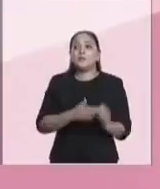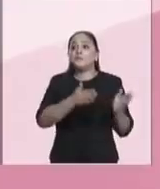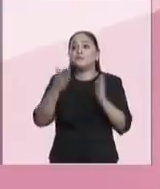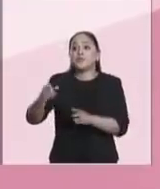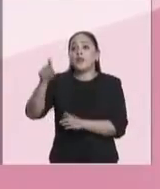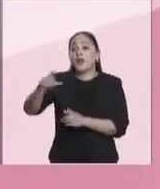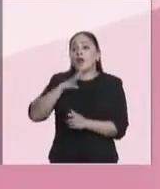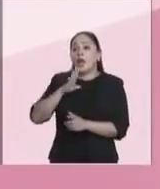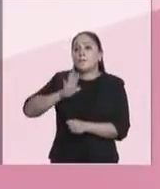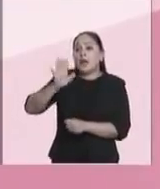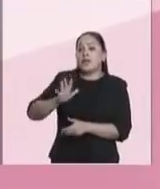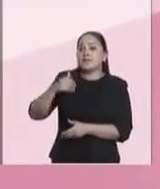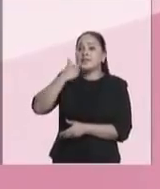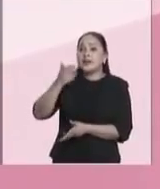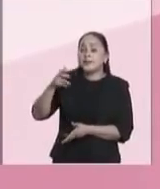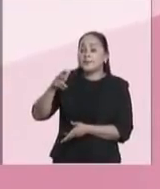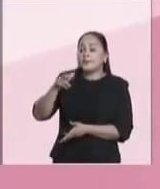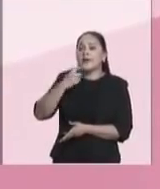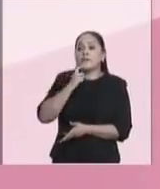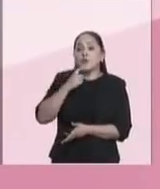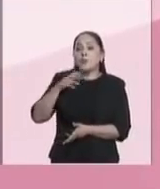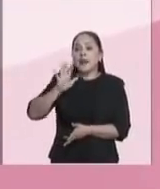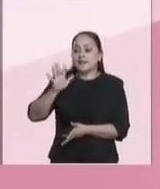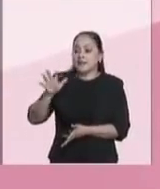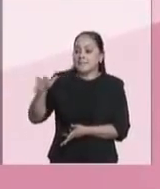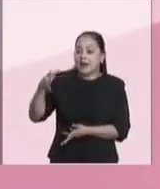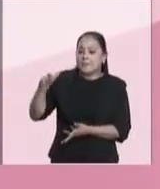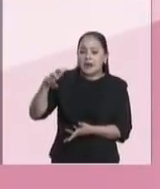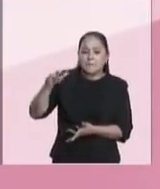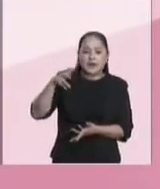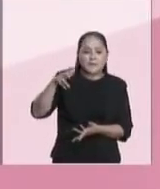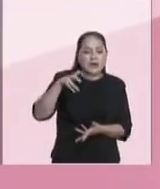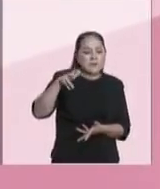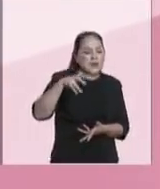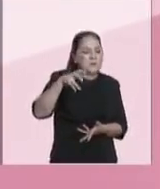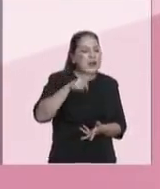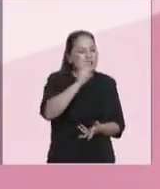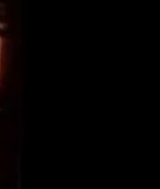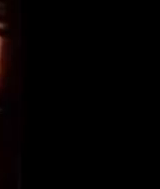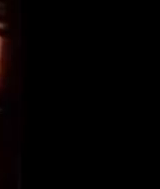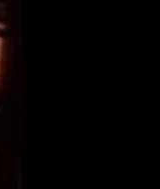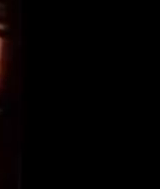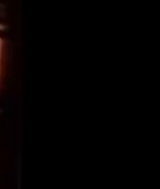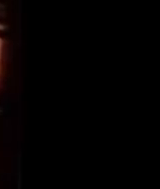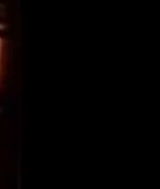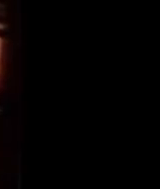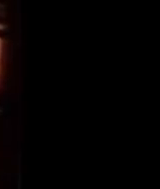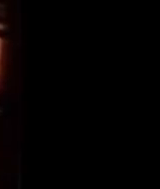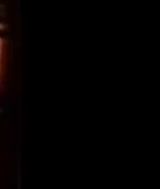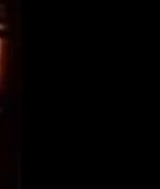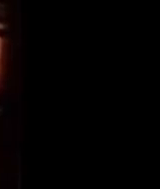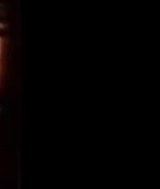el recogedor. Y a quien ha venido recogiendo son las peores expresiones de corrupción.